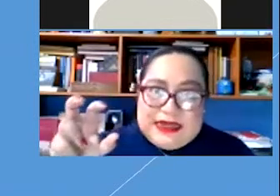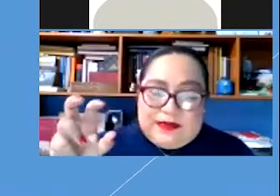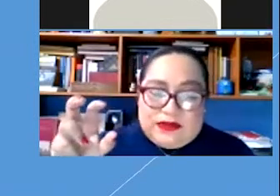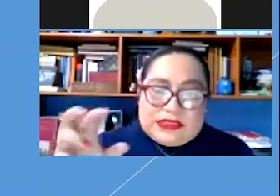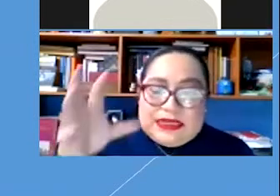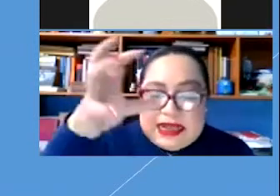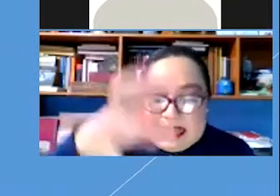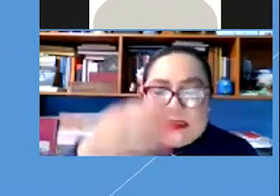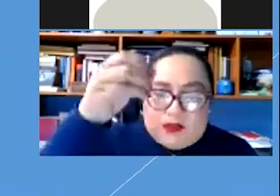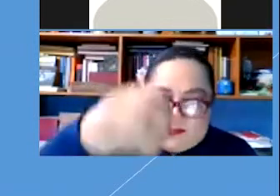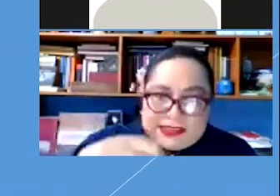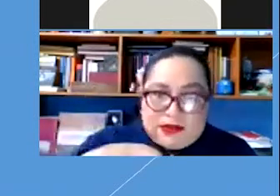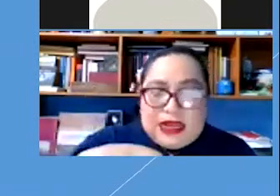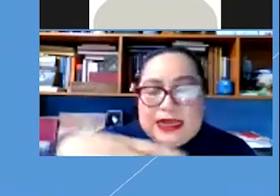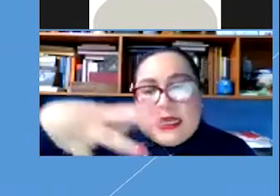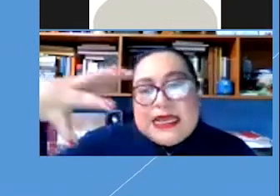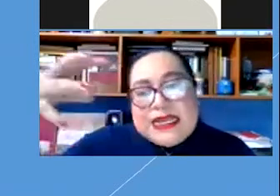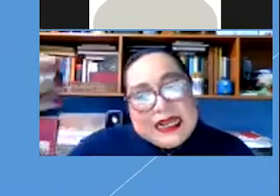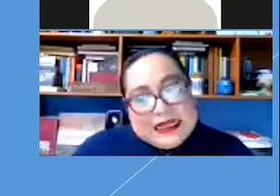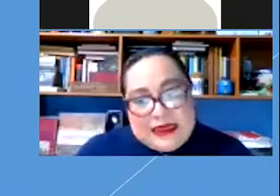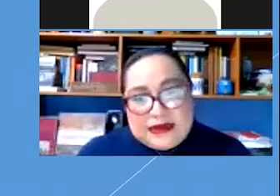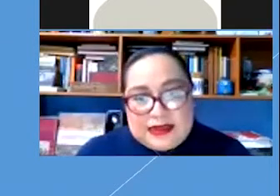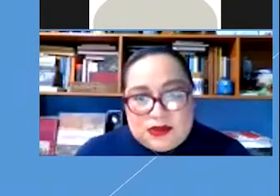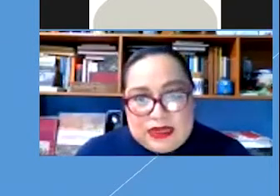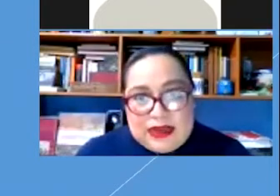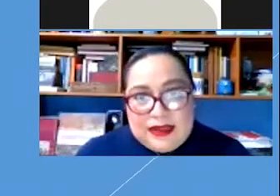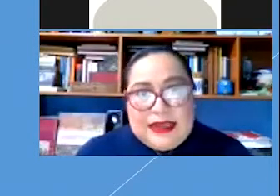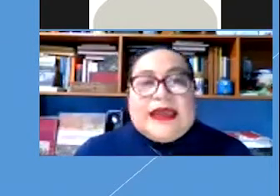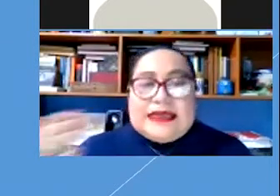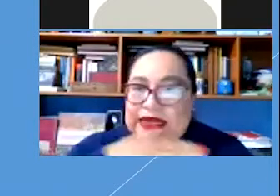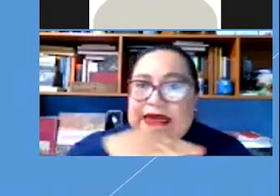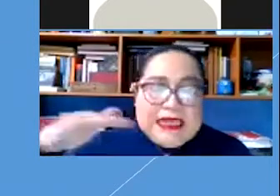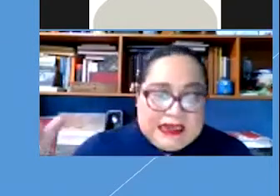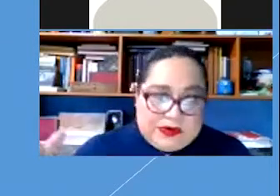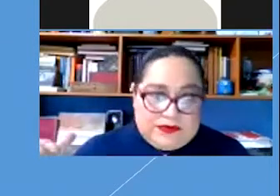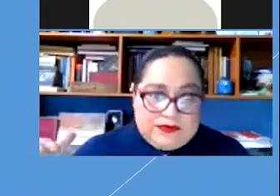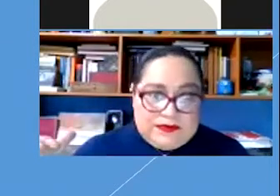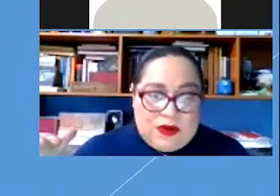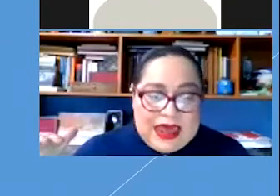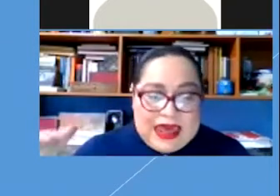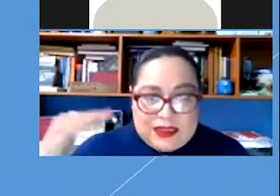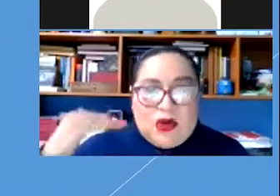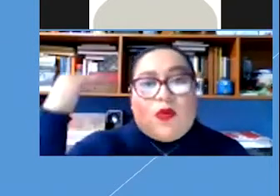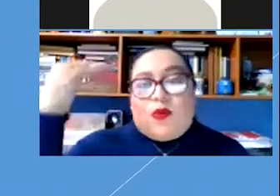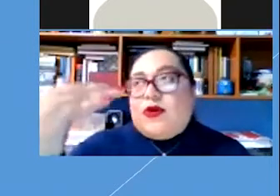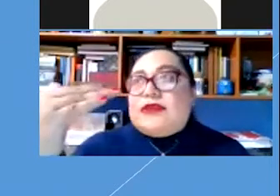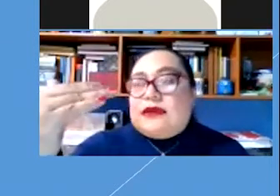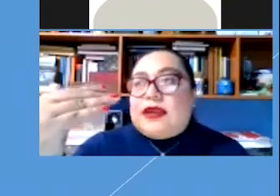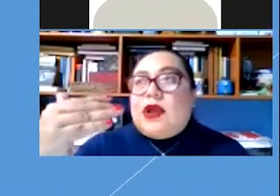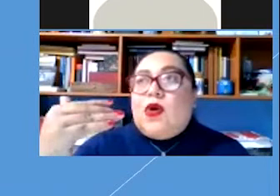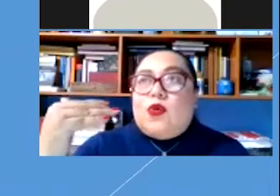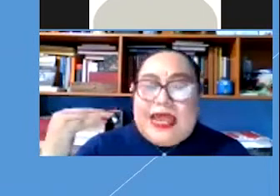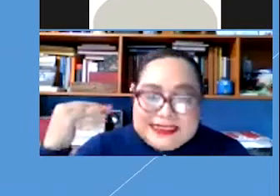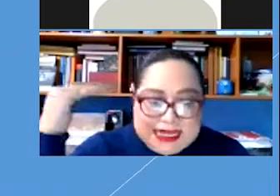grandes elementos, que es la calidad profesional y la calidad relacional, estén en equilibrio, ¿no? Así como puedo